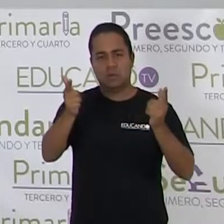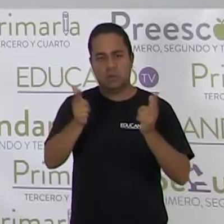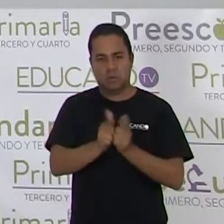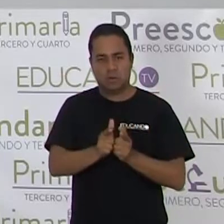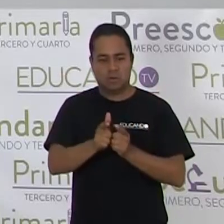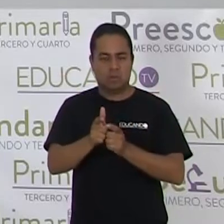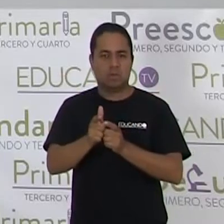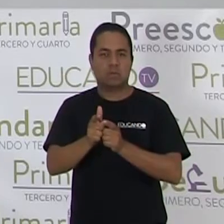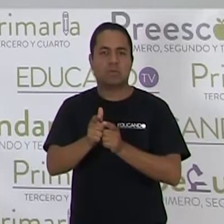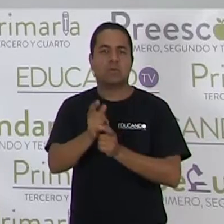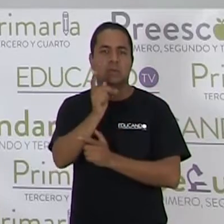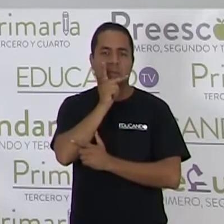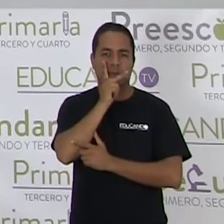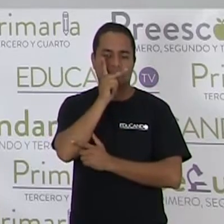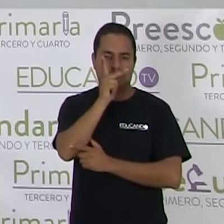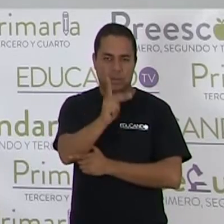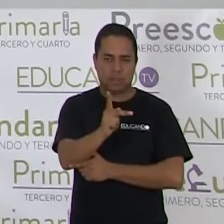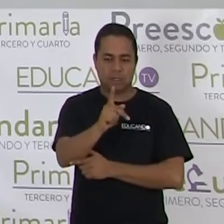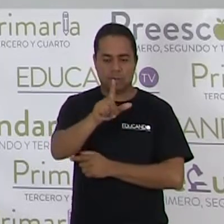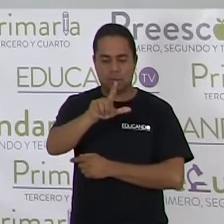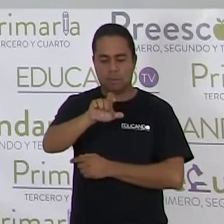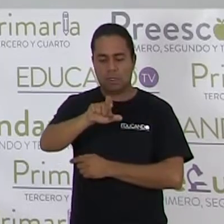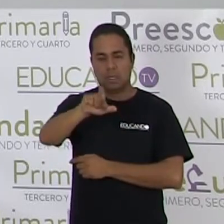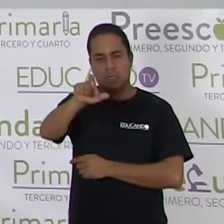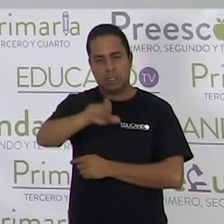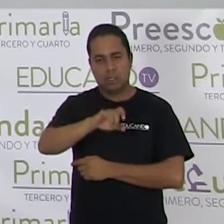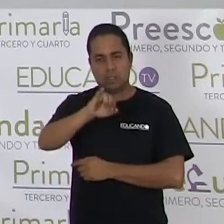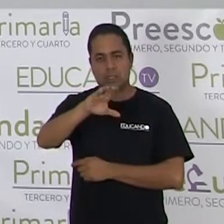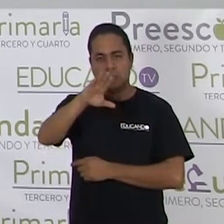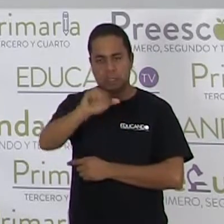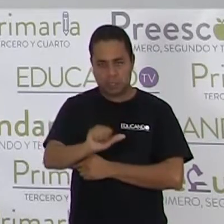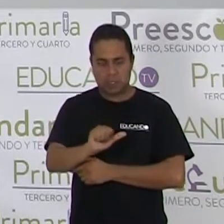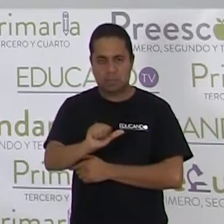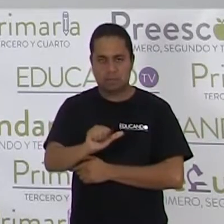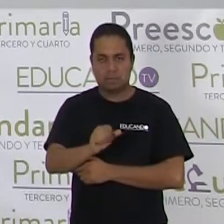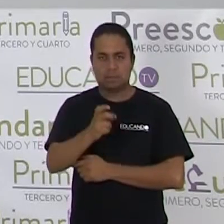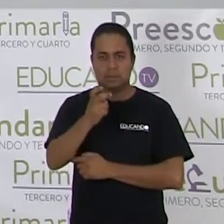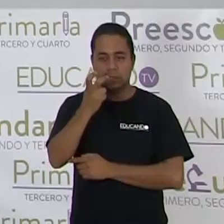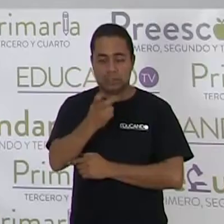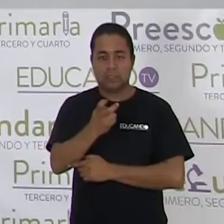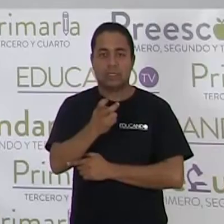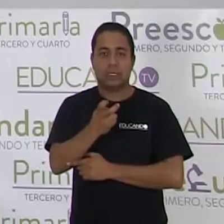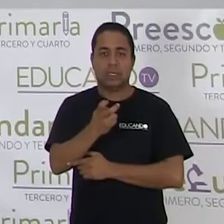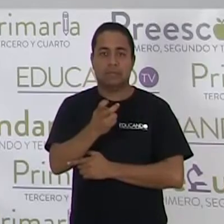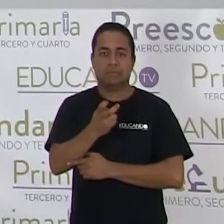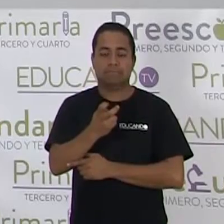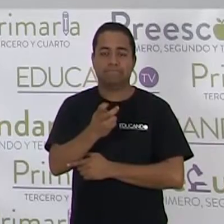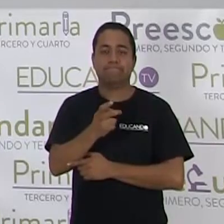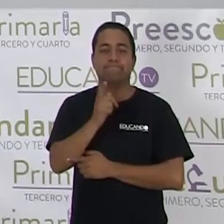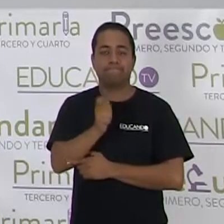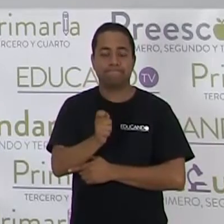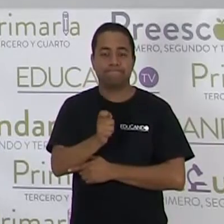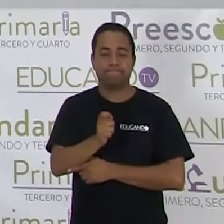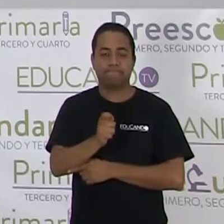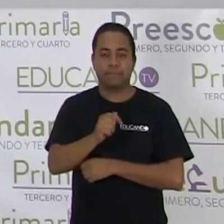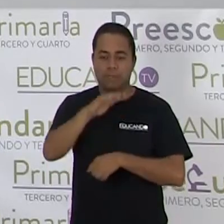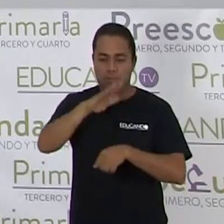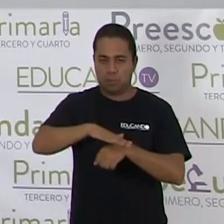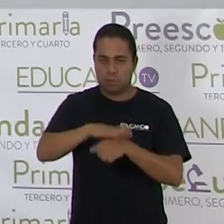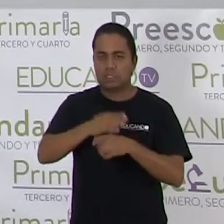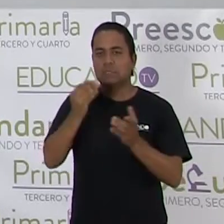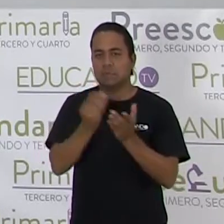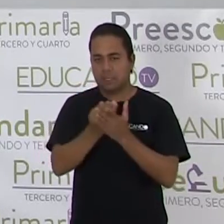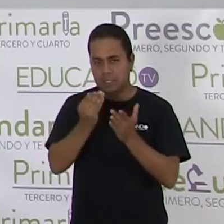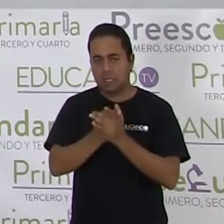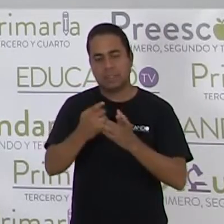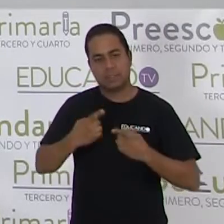familia léxica o familia de palabras. Pero eso, niños y niñas, lo vamos a ver en la siguiente